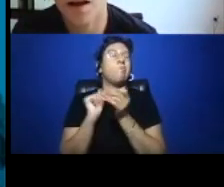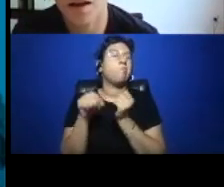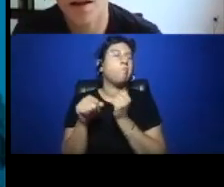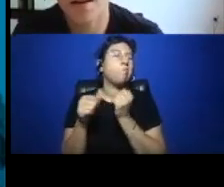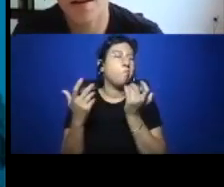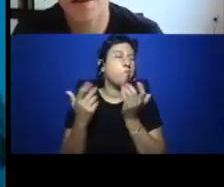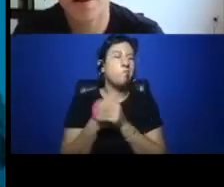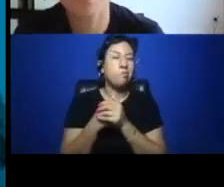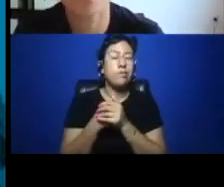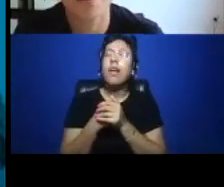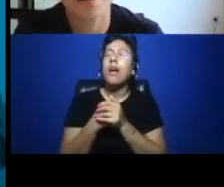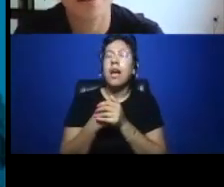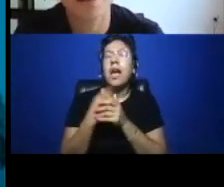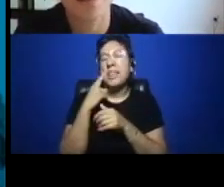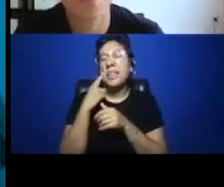Y